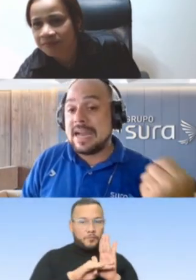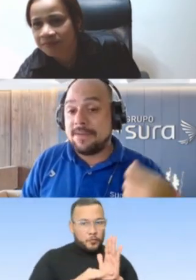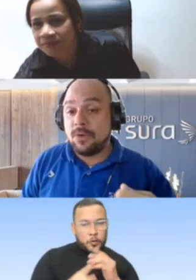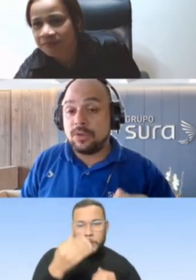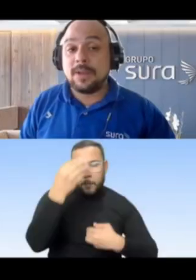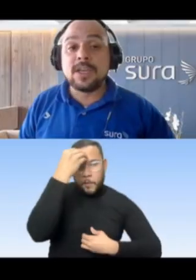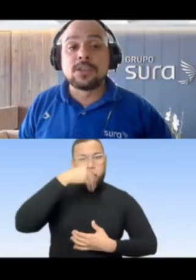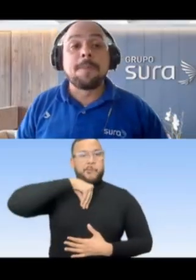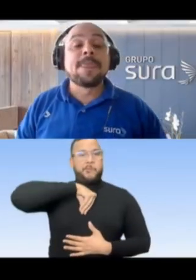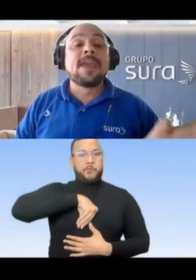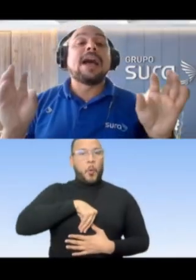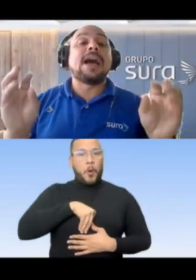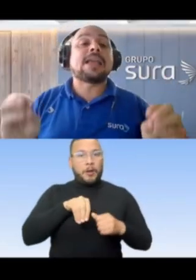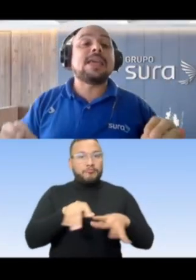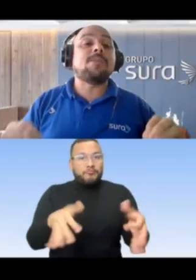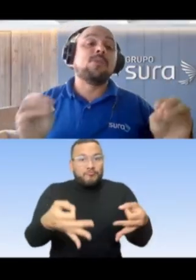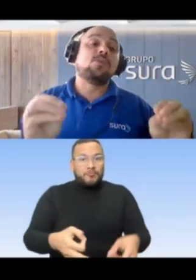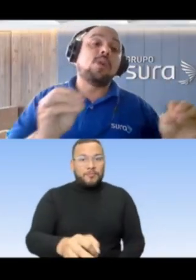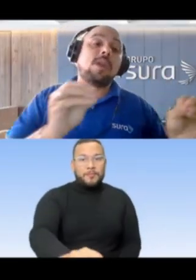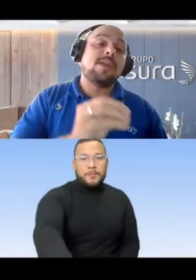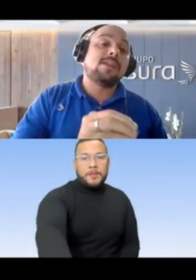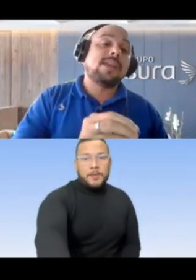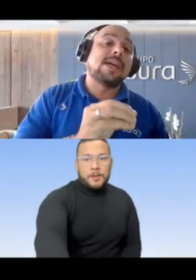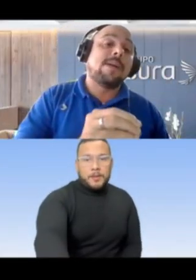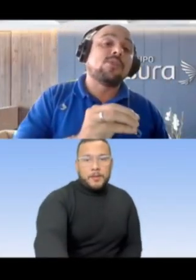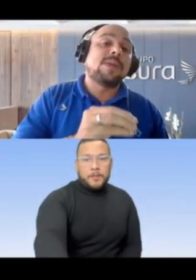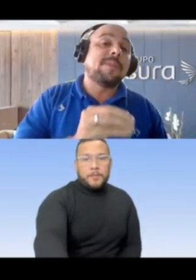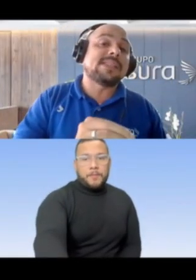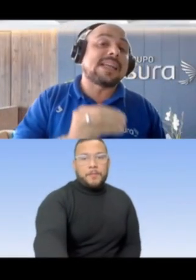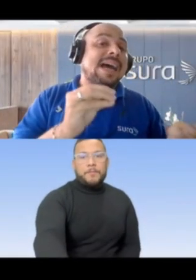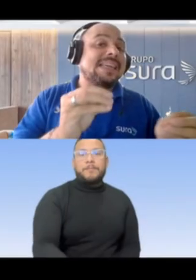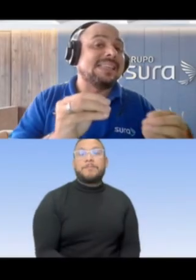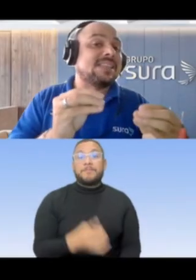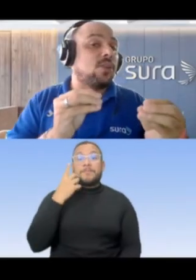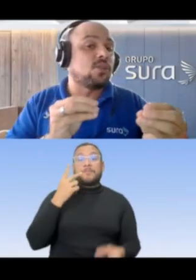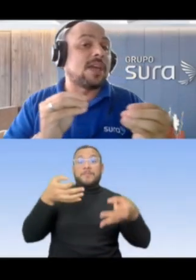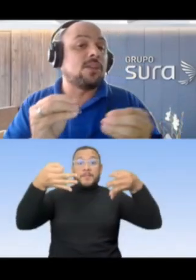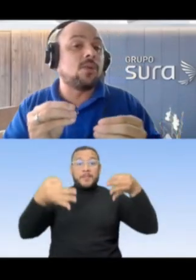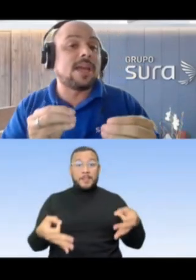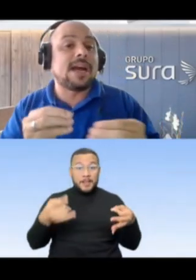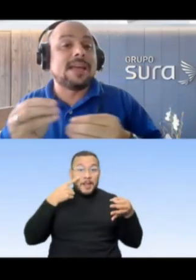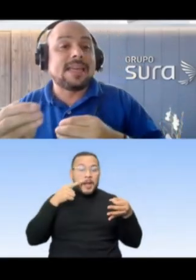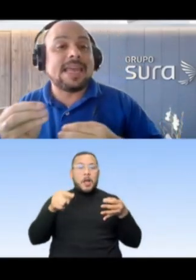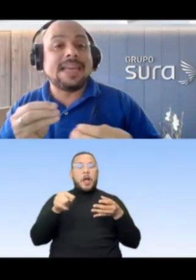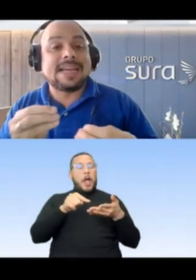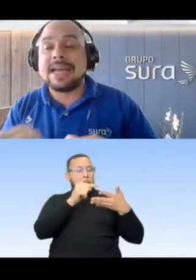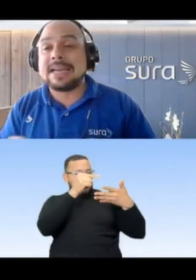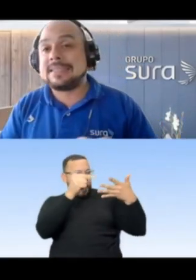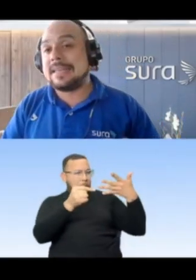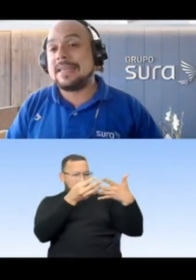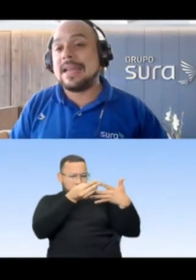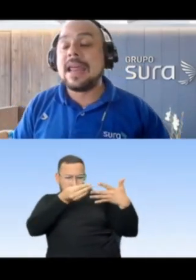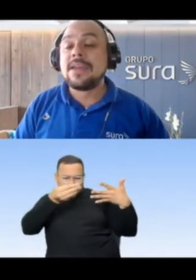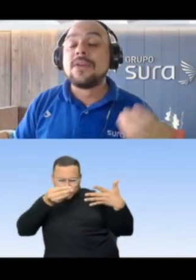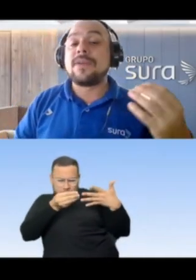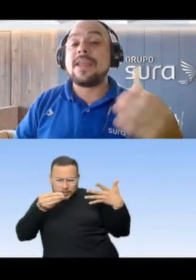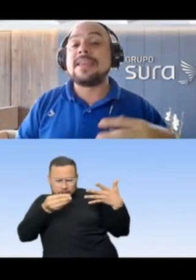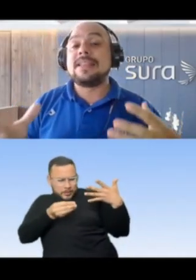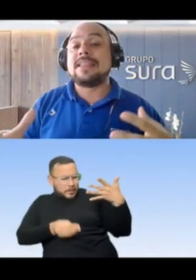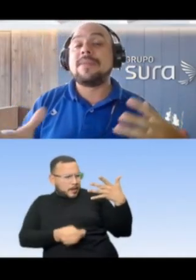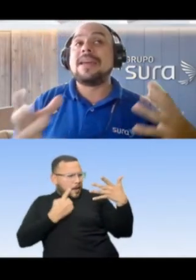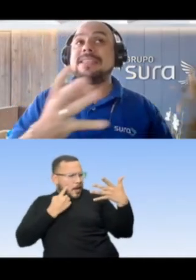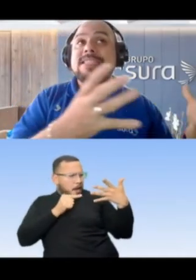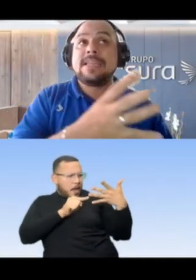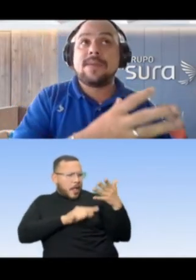van a salir a flote. ¿Listo? Aquí puntualmente ya vamos a empezar a ir desglosando, venga, el carácter de la